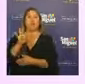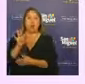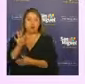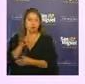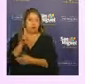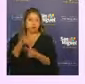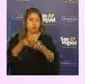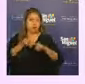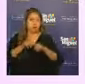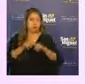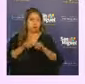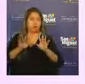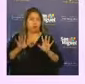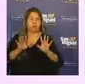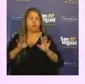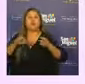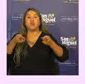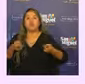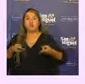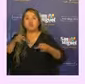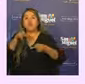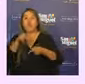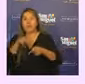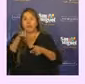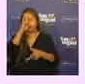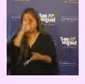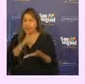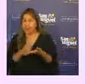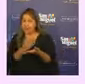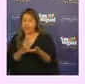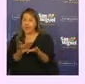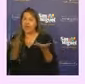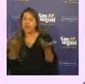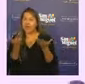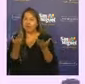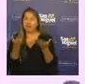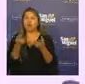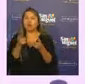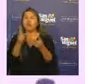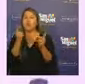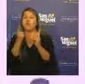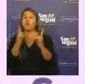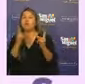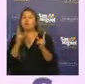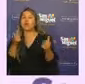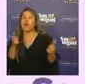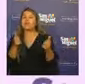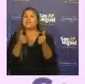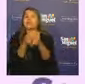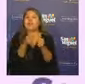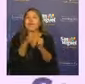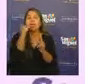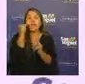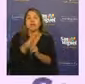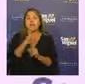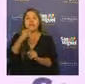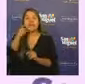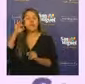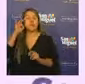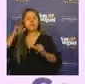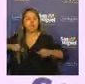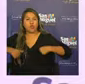2024. Entonces, desde ahí hemos podido ir craneando cómo nos acercamos a los niños, a las niñas, a